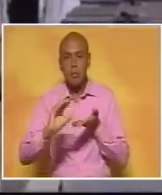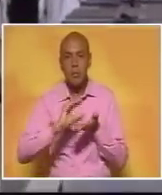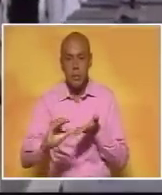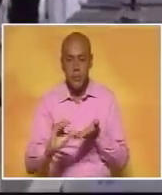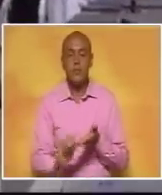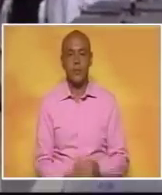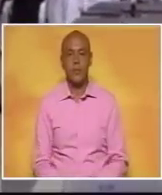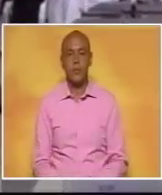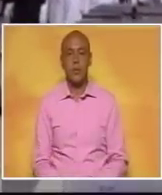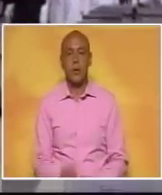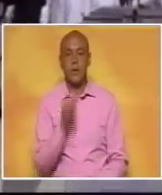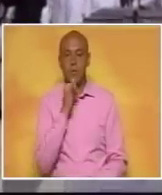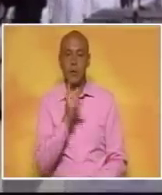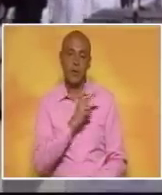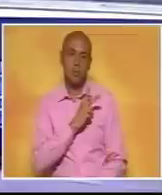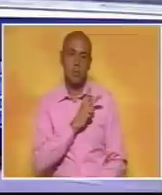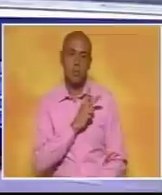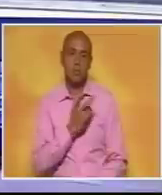Voz de América, Washington.